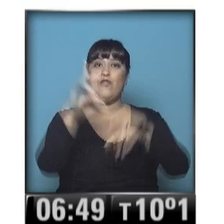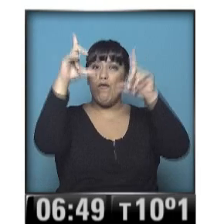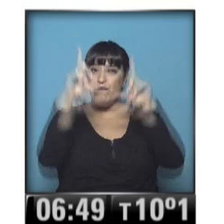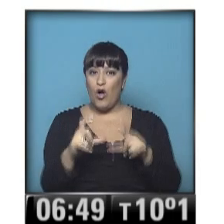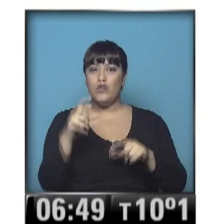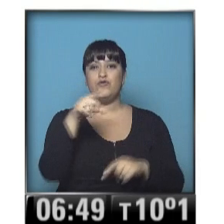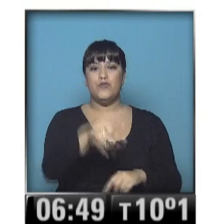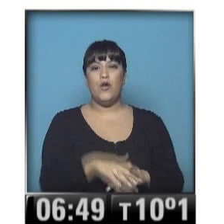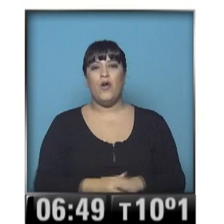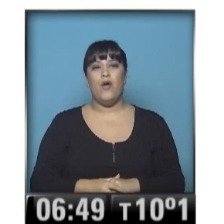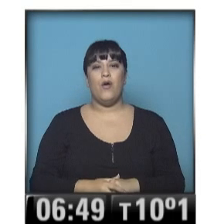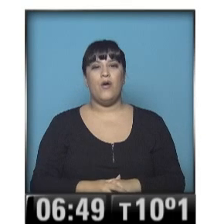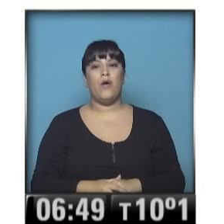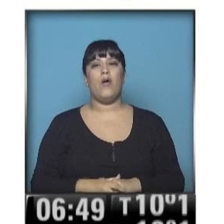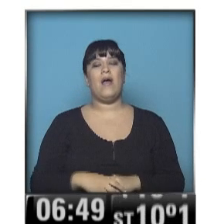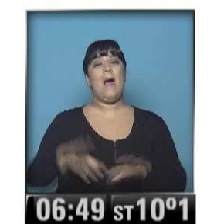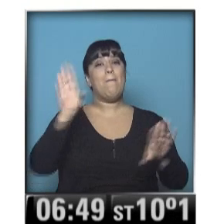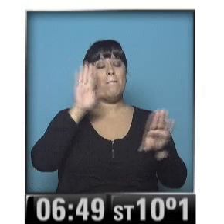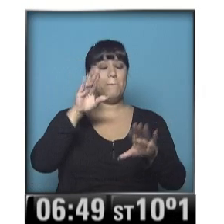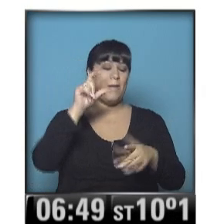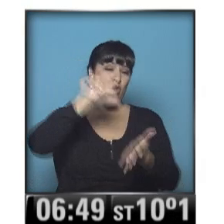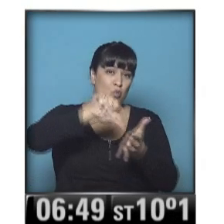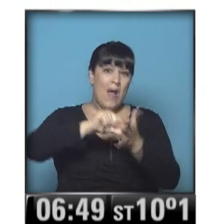Puerta Catamarca. Allí